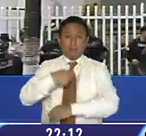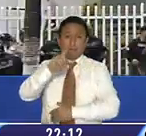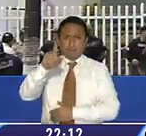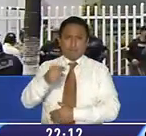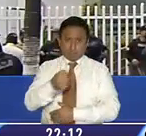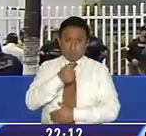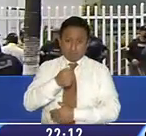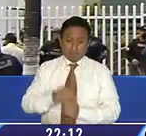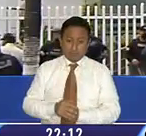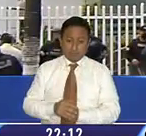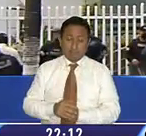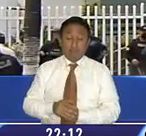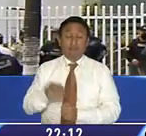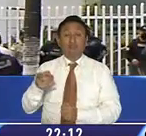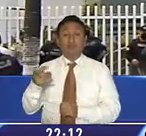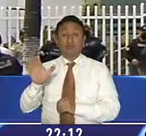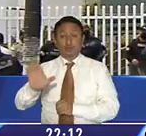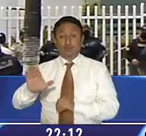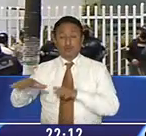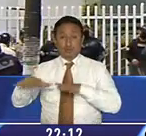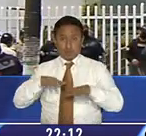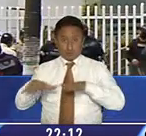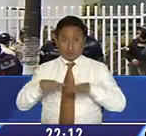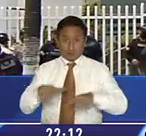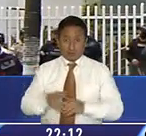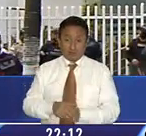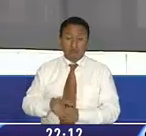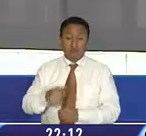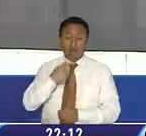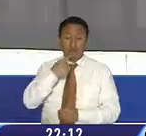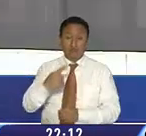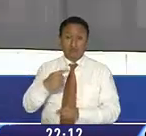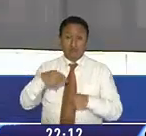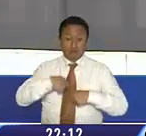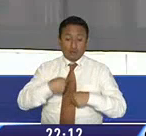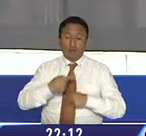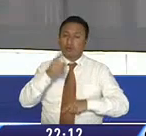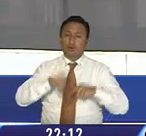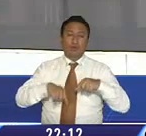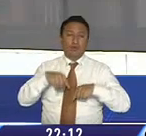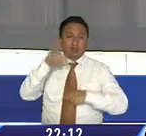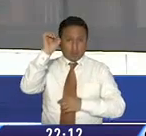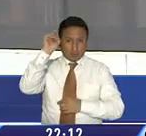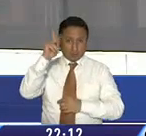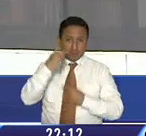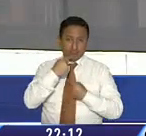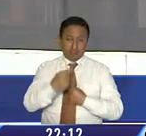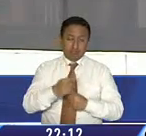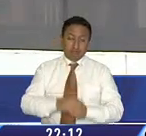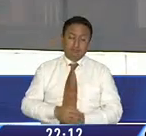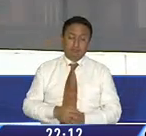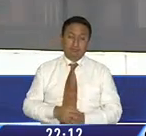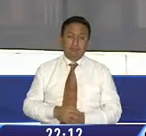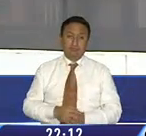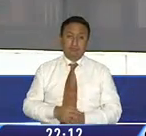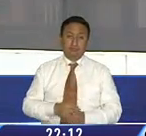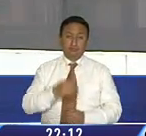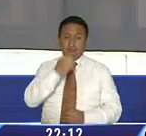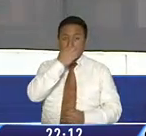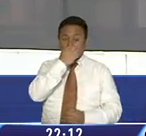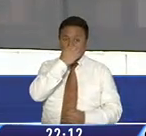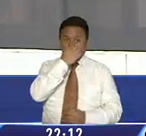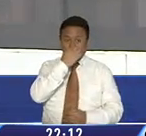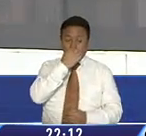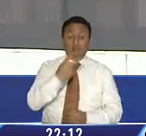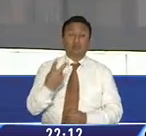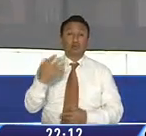una consulta con el coordinador de esta unidad, ha dicho que no tiene autorización para dar declaraciones, al menos mientras ambos